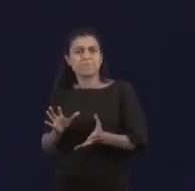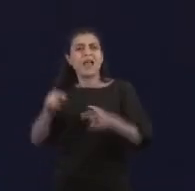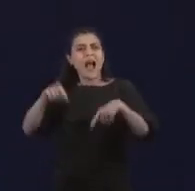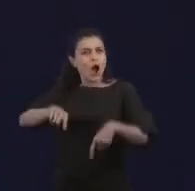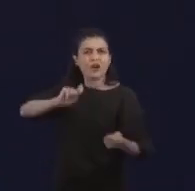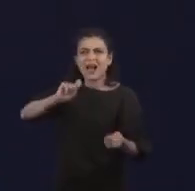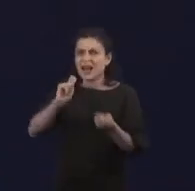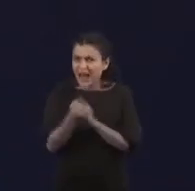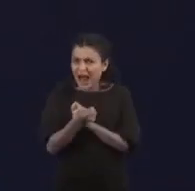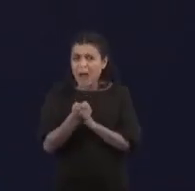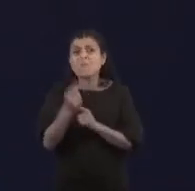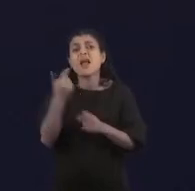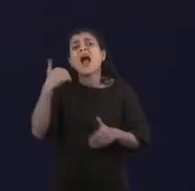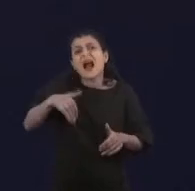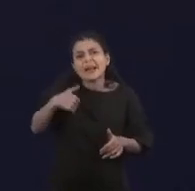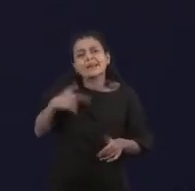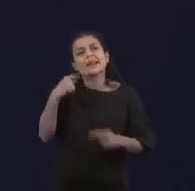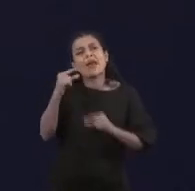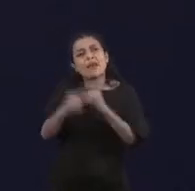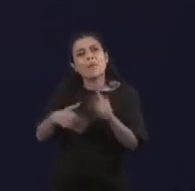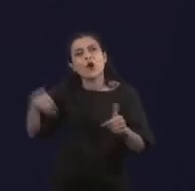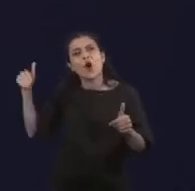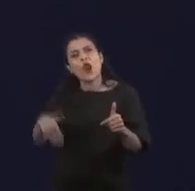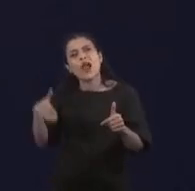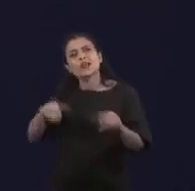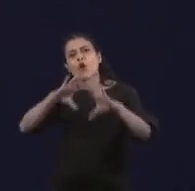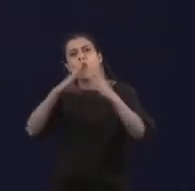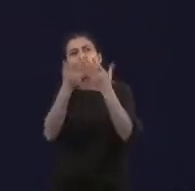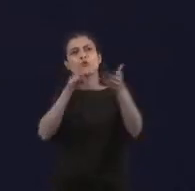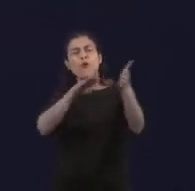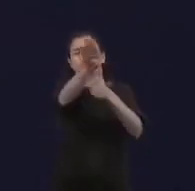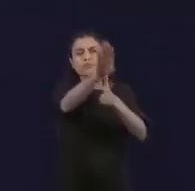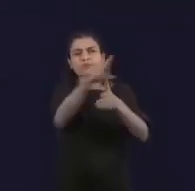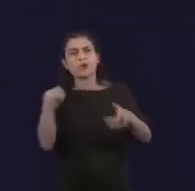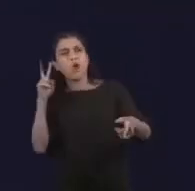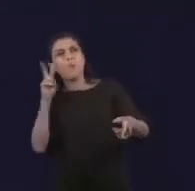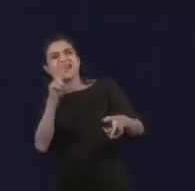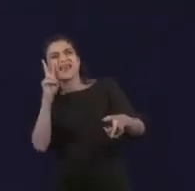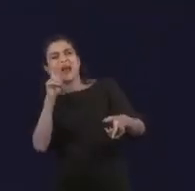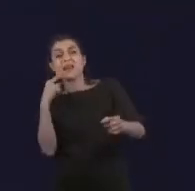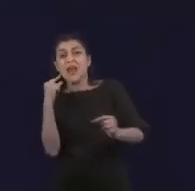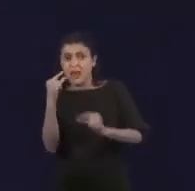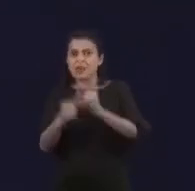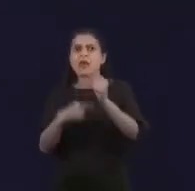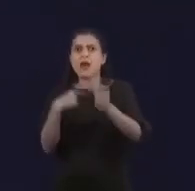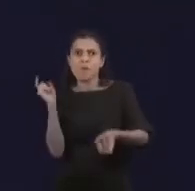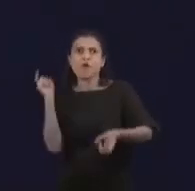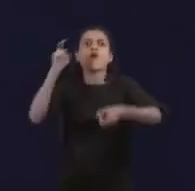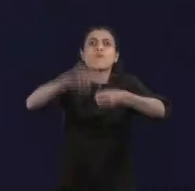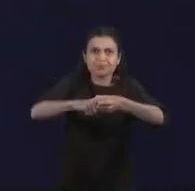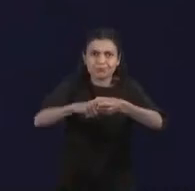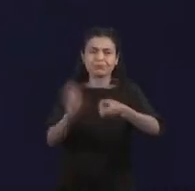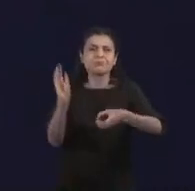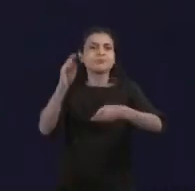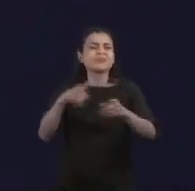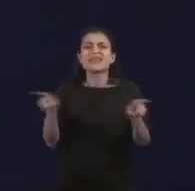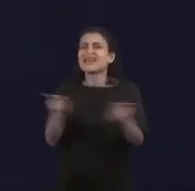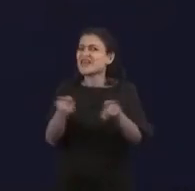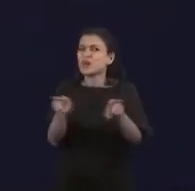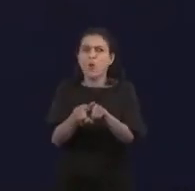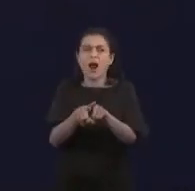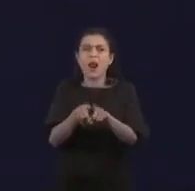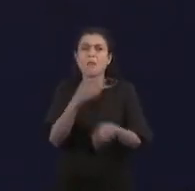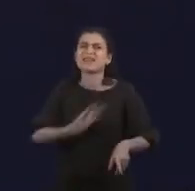más lento o más alejado de todo eso. Y hoy que el presidente entiende que Argentina tiene que estar al tope del